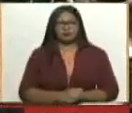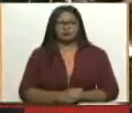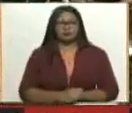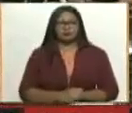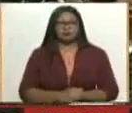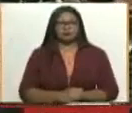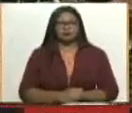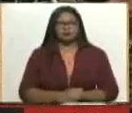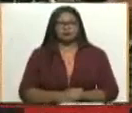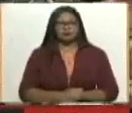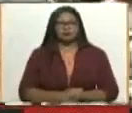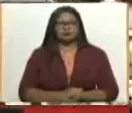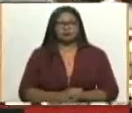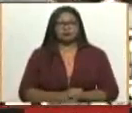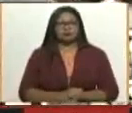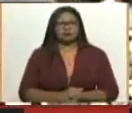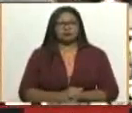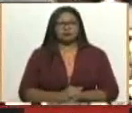Los rectores